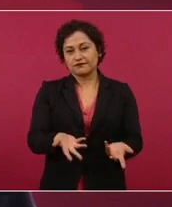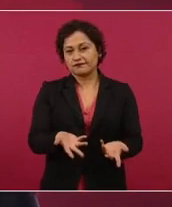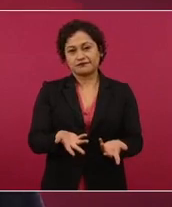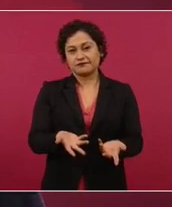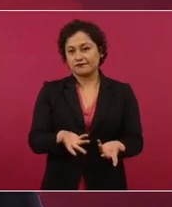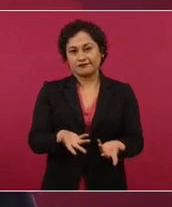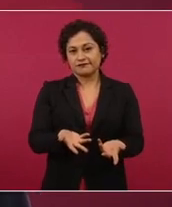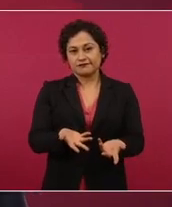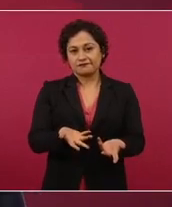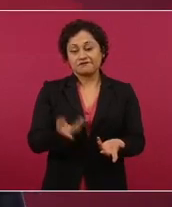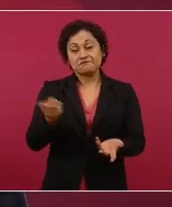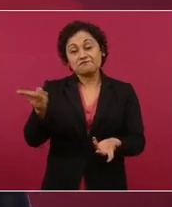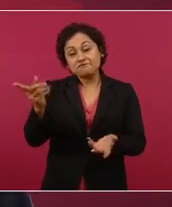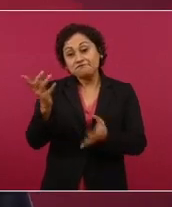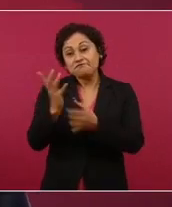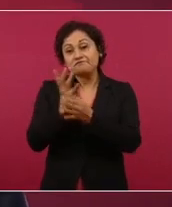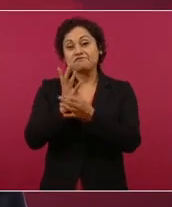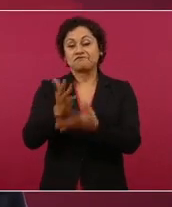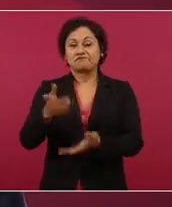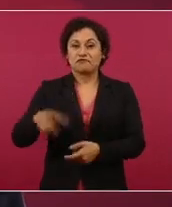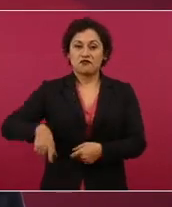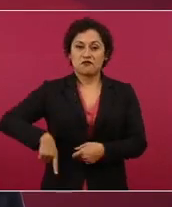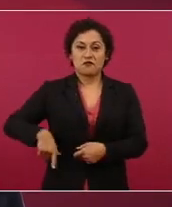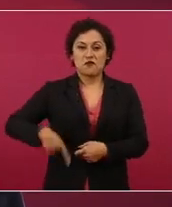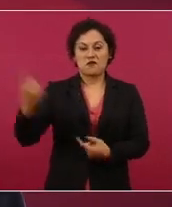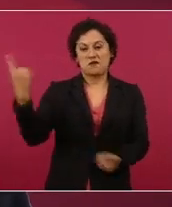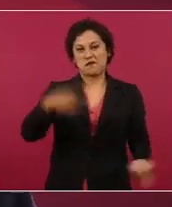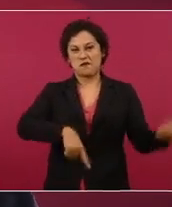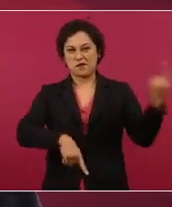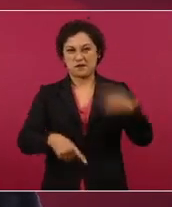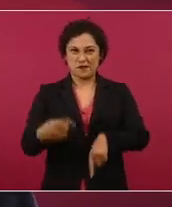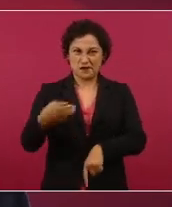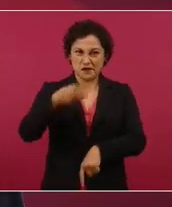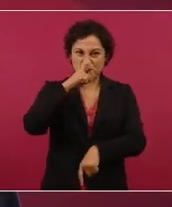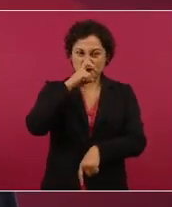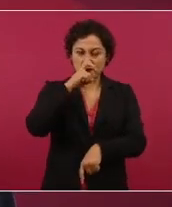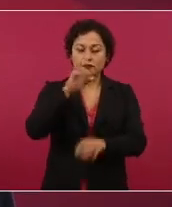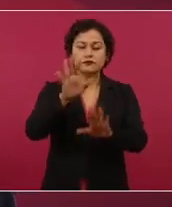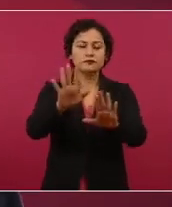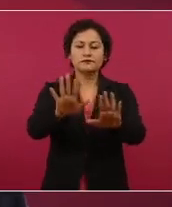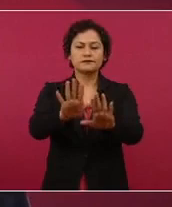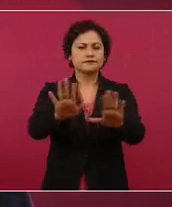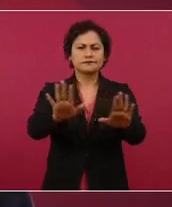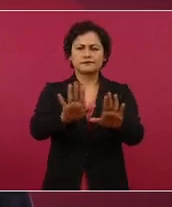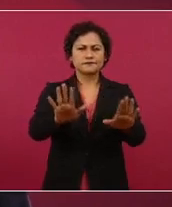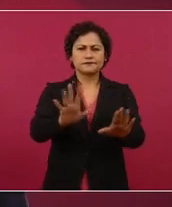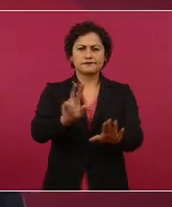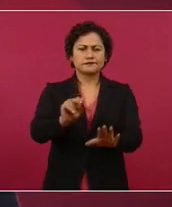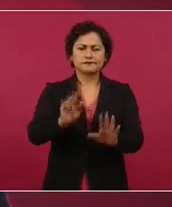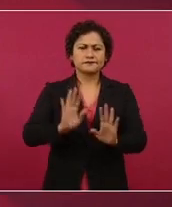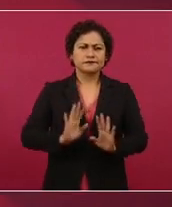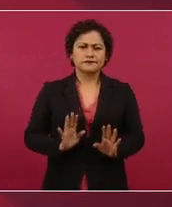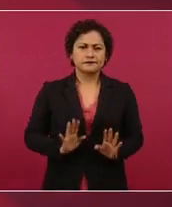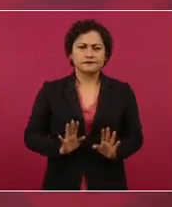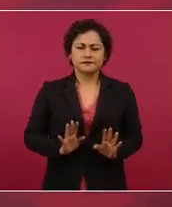es un gobierno totalitario, no, es